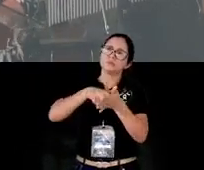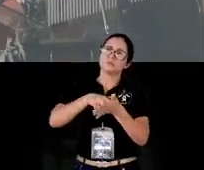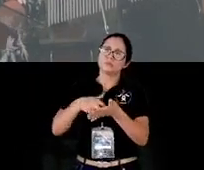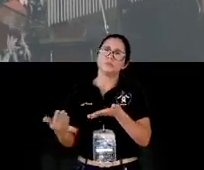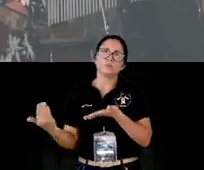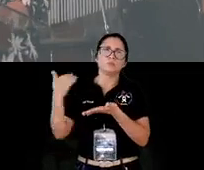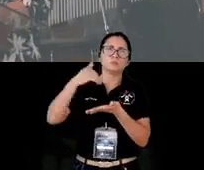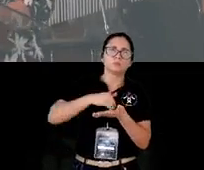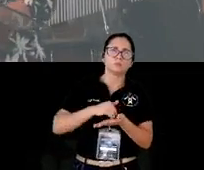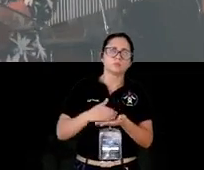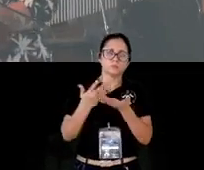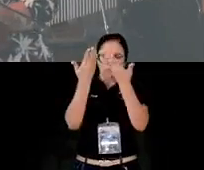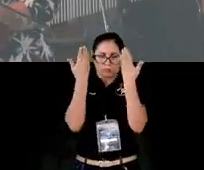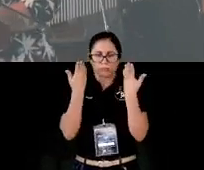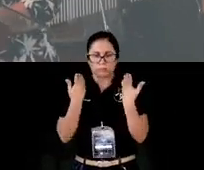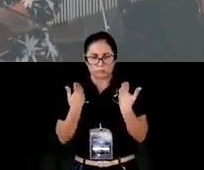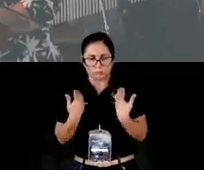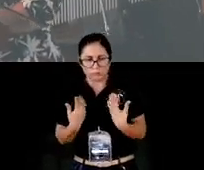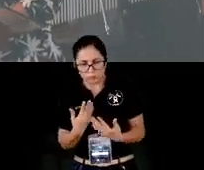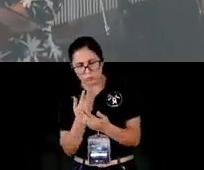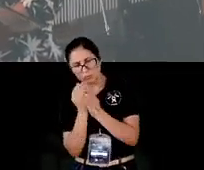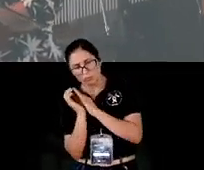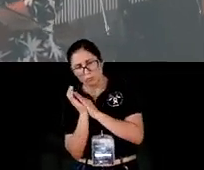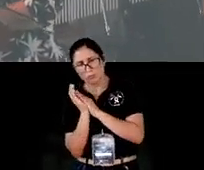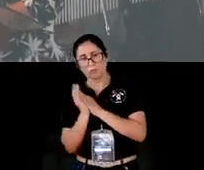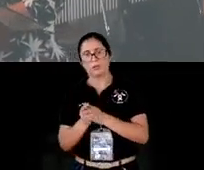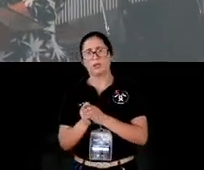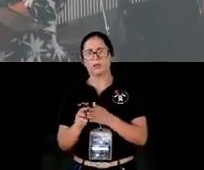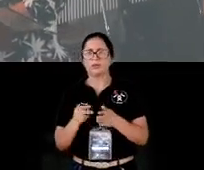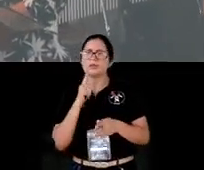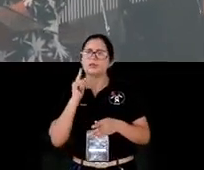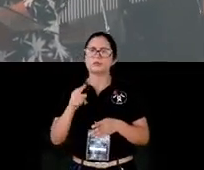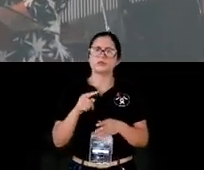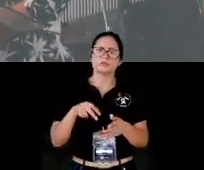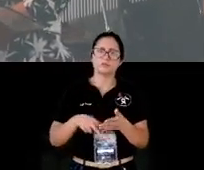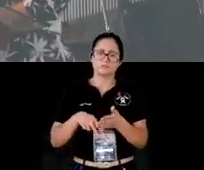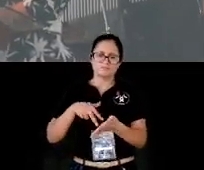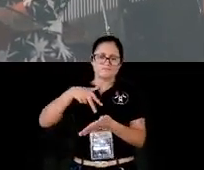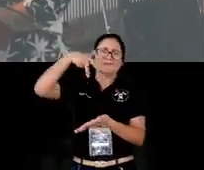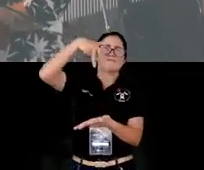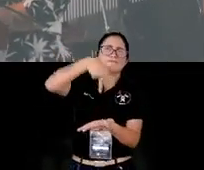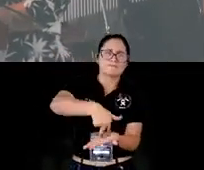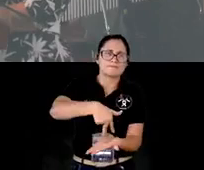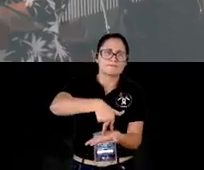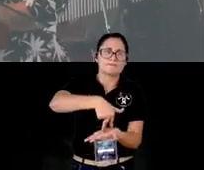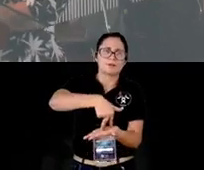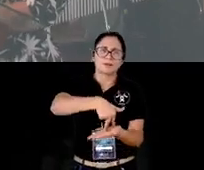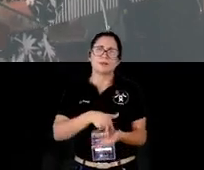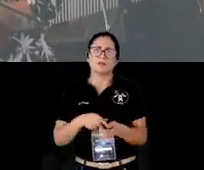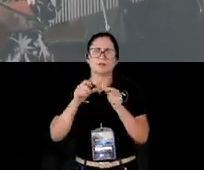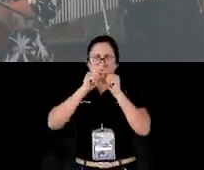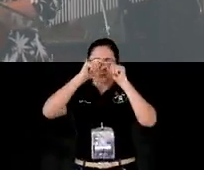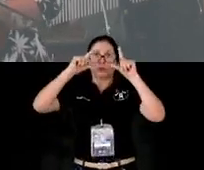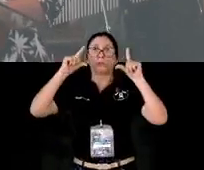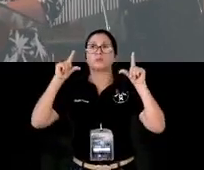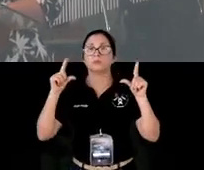y volviéndose al cuerpo dijo: Tabita, levántate. Y ella abrió los ojos